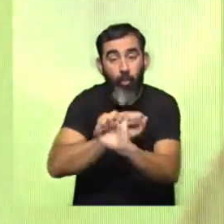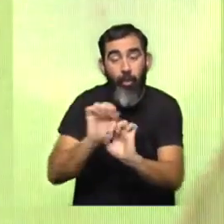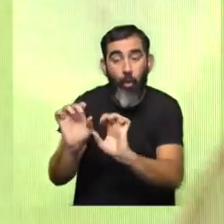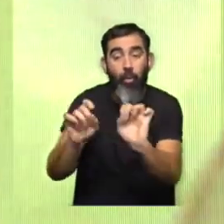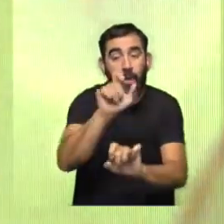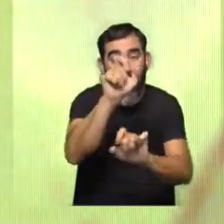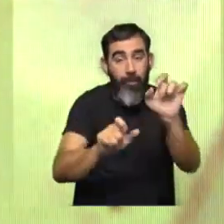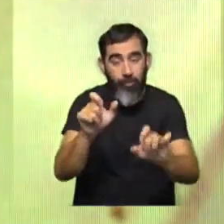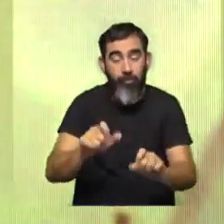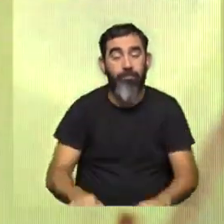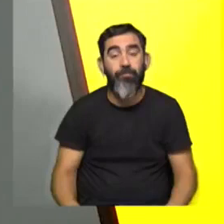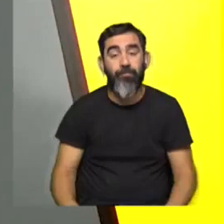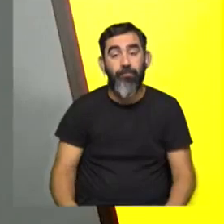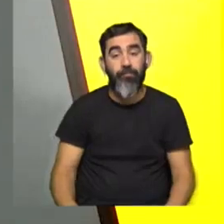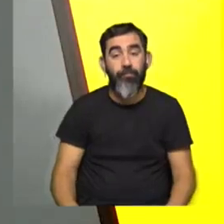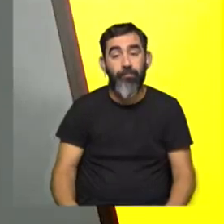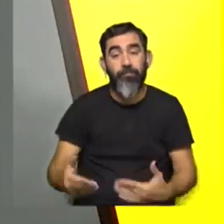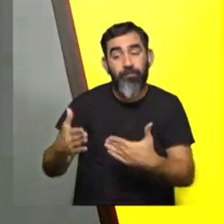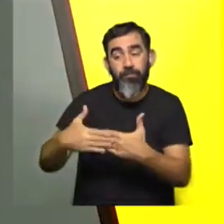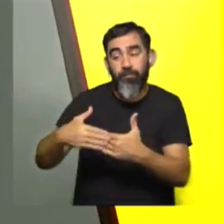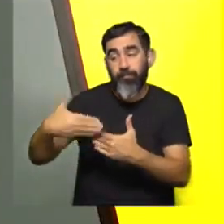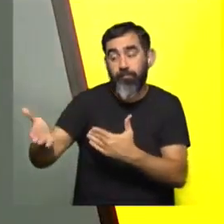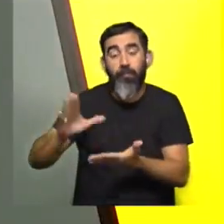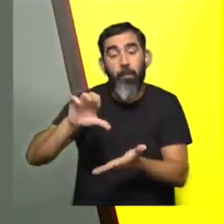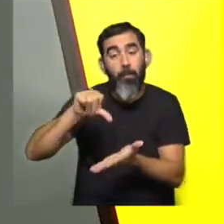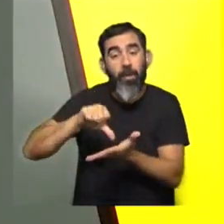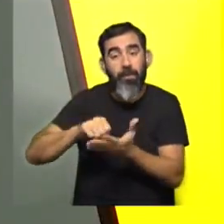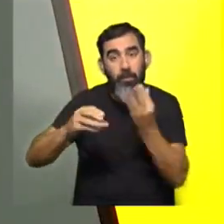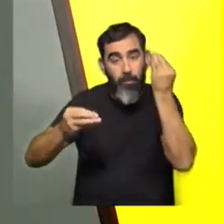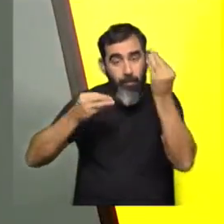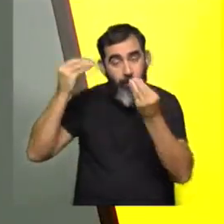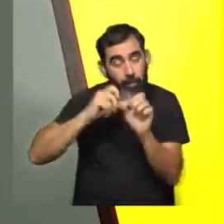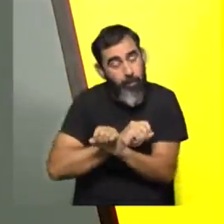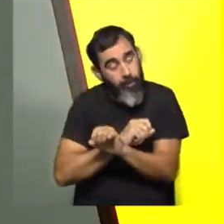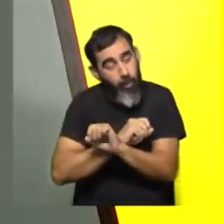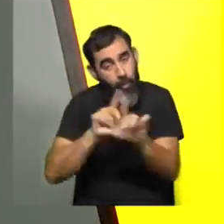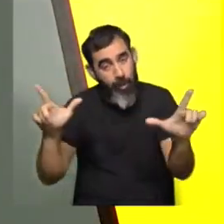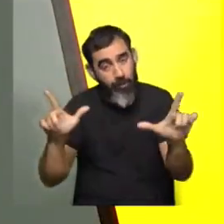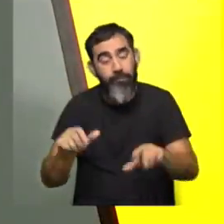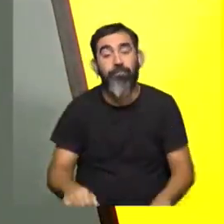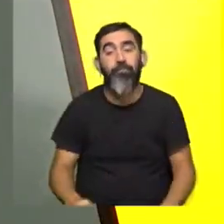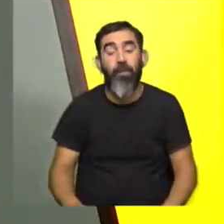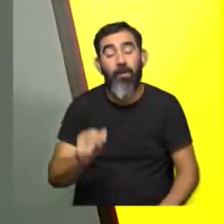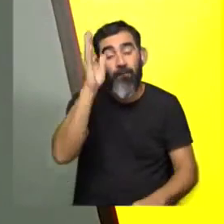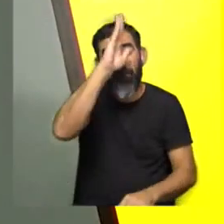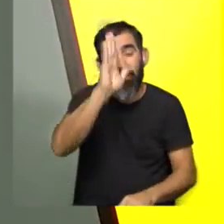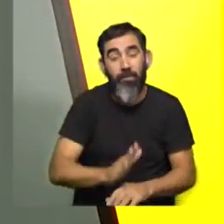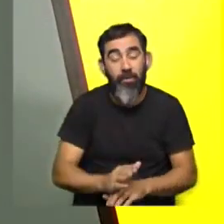que personas. Transmiten el virus. Está bien. En la región es mucho más preocupante, los números son abismales. Por supuesto, en